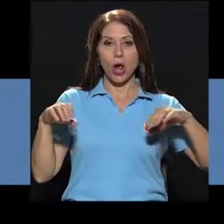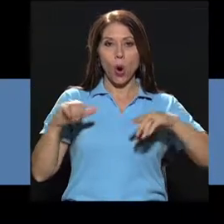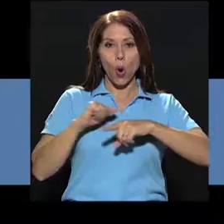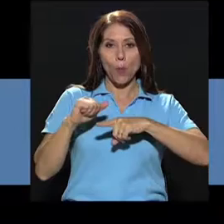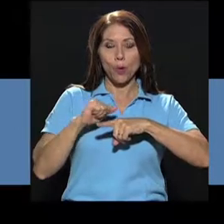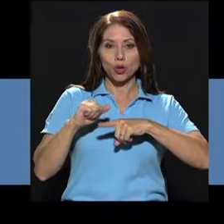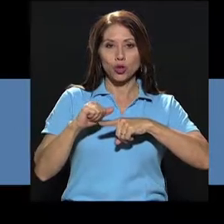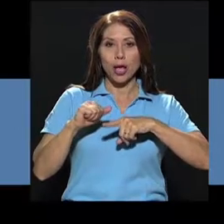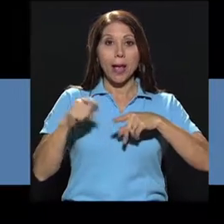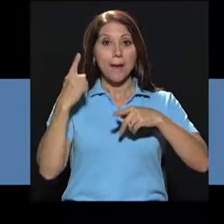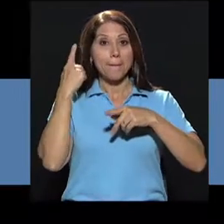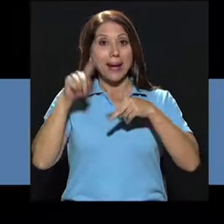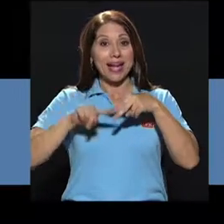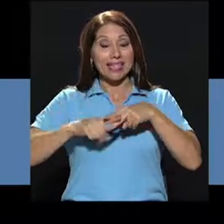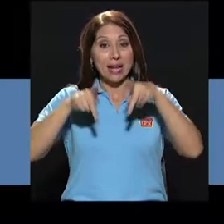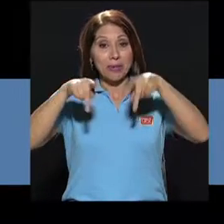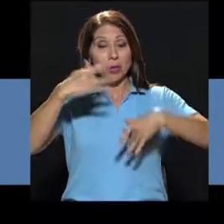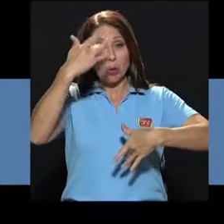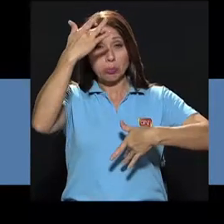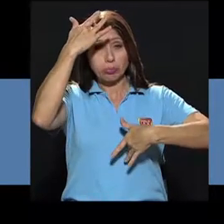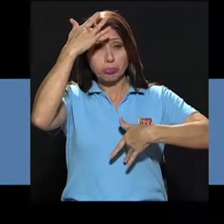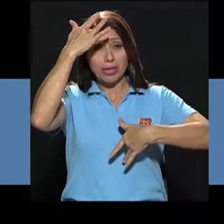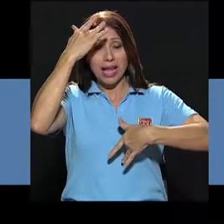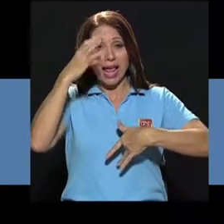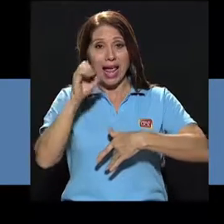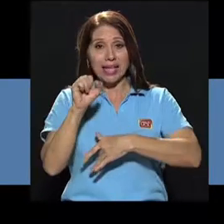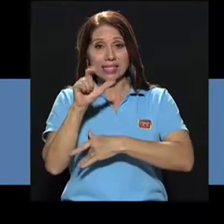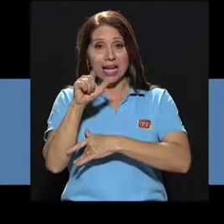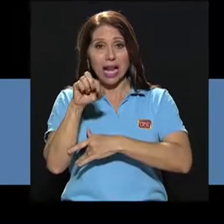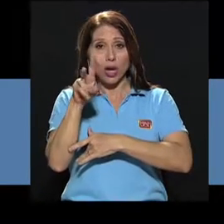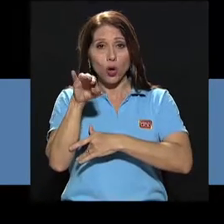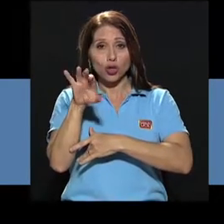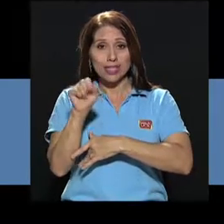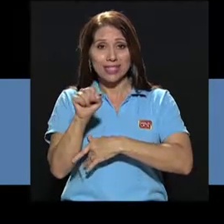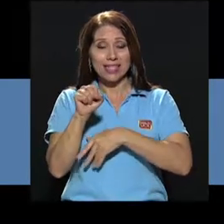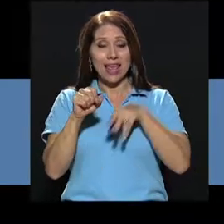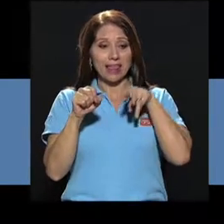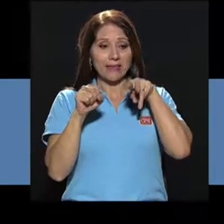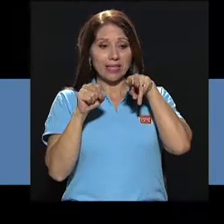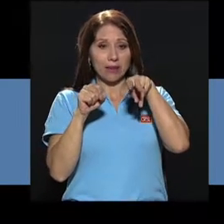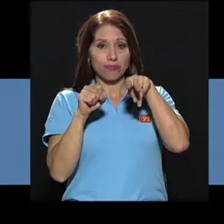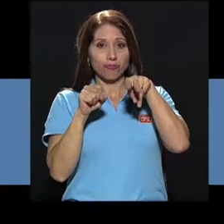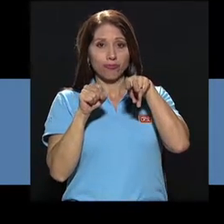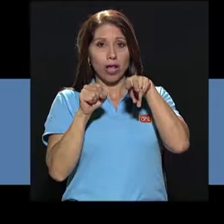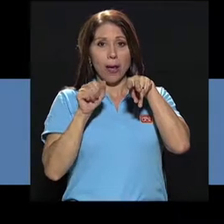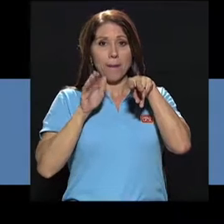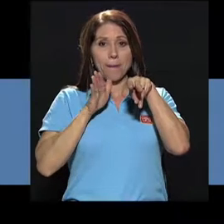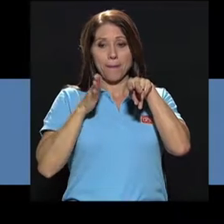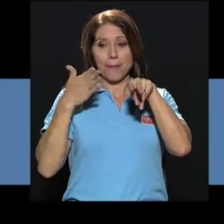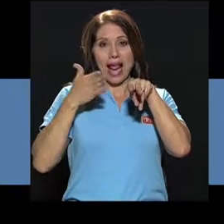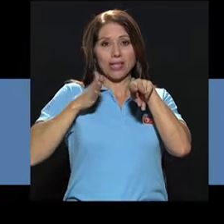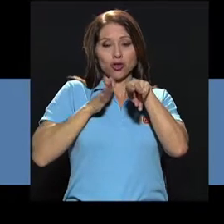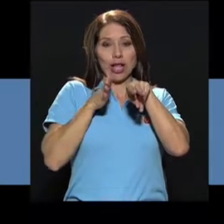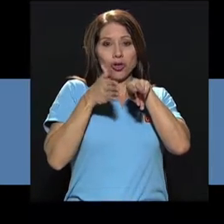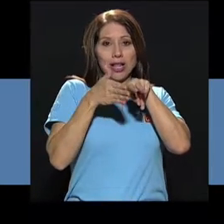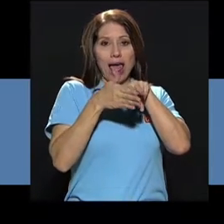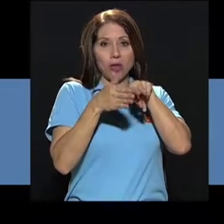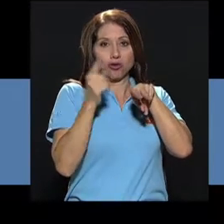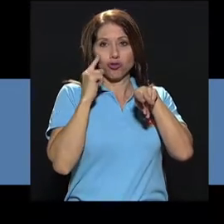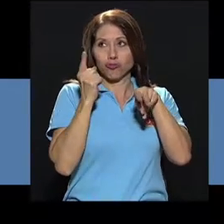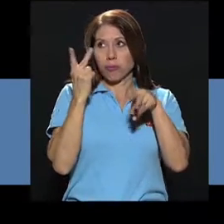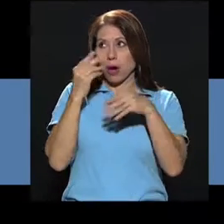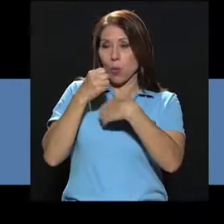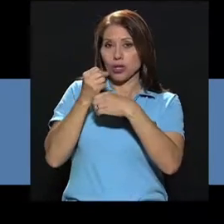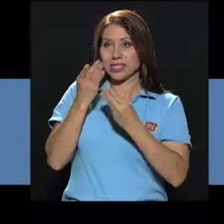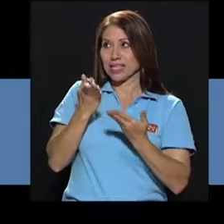persona con esclerosis debe estar boca arriba, sus brazos a los lados y las palmas hacia abajo. Ponga una mano bajo el hombro de